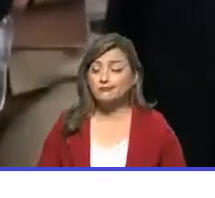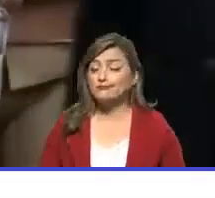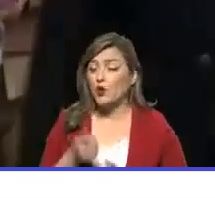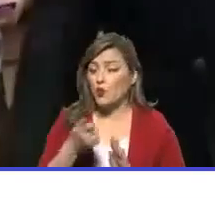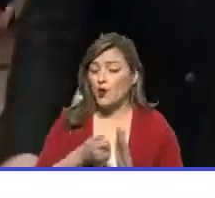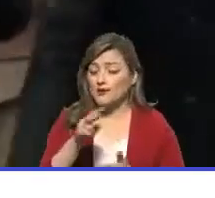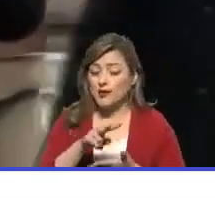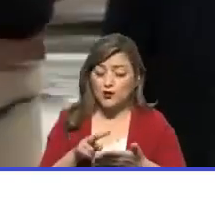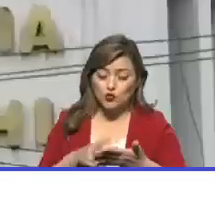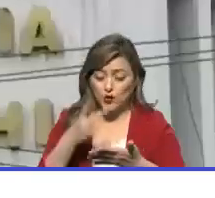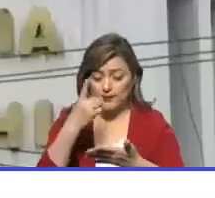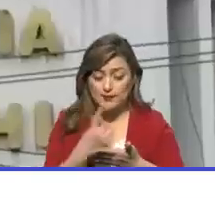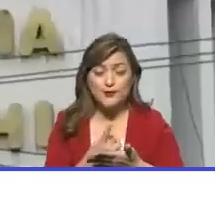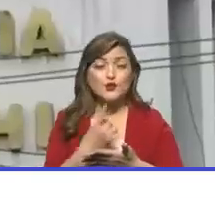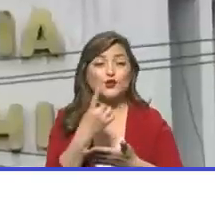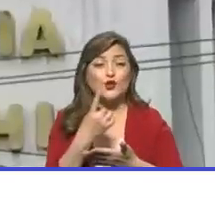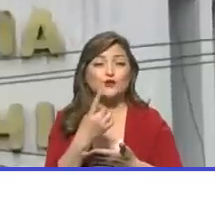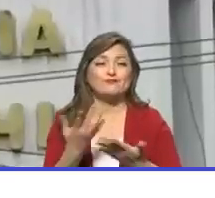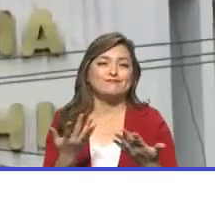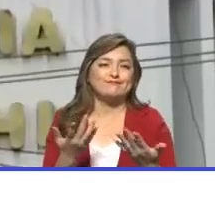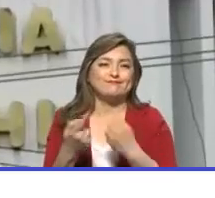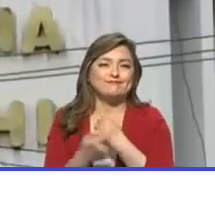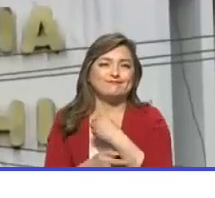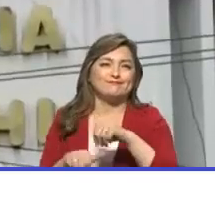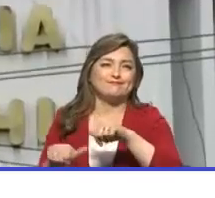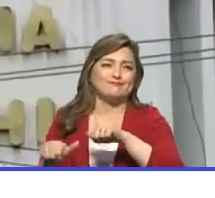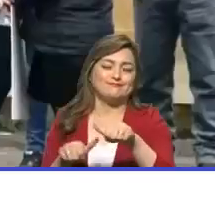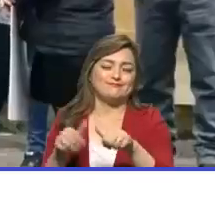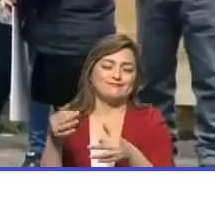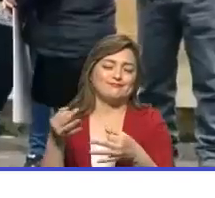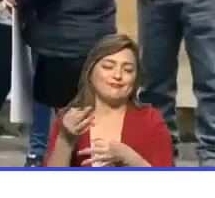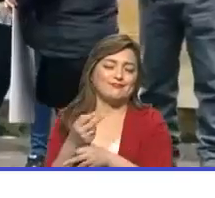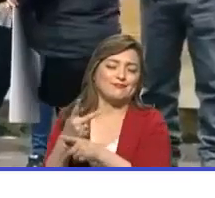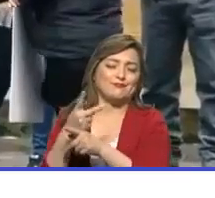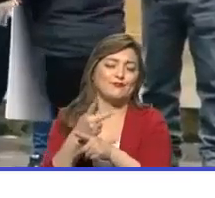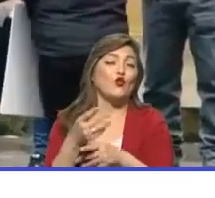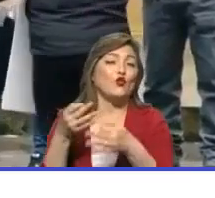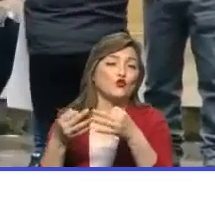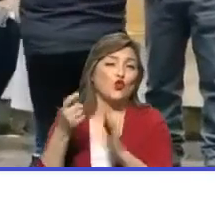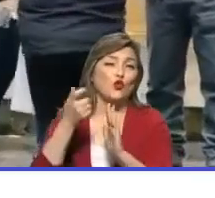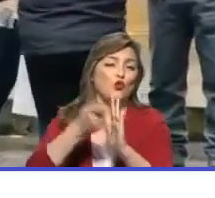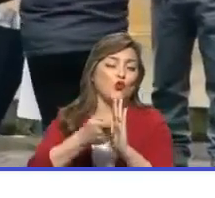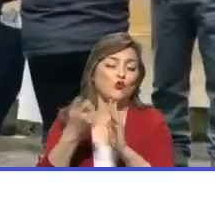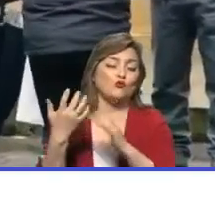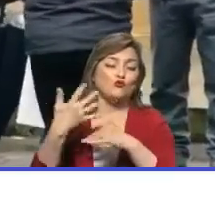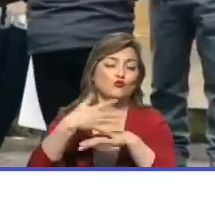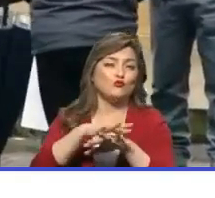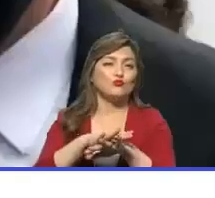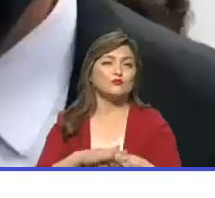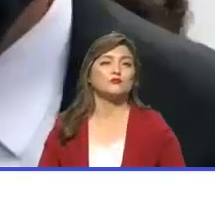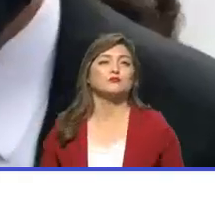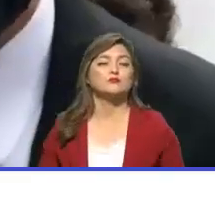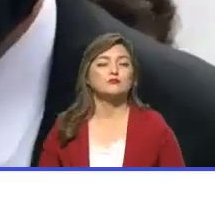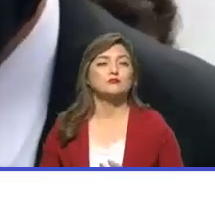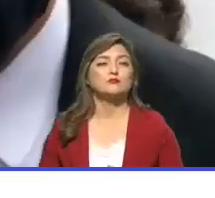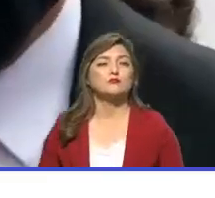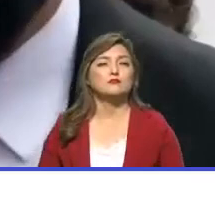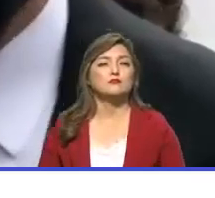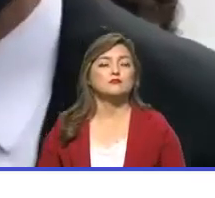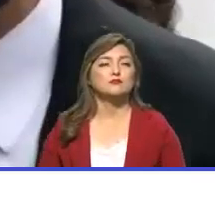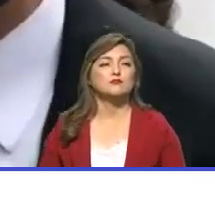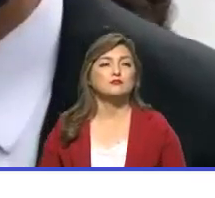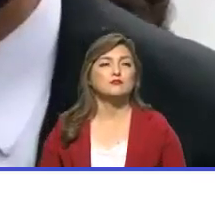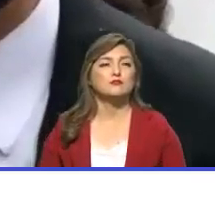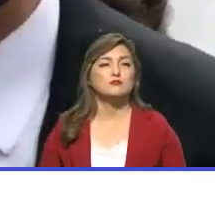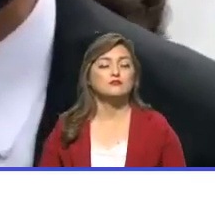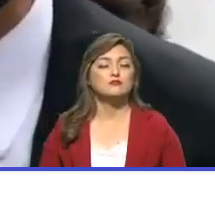por una sanción administrativa del consejo de la judicatura a uno de los jueces integrantes del tribunal entonces con el fin